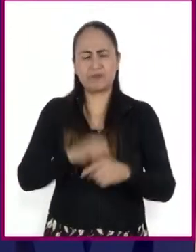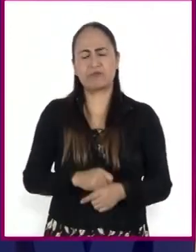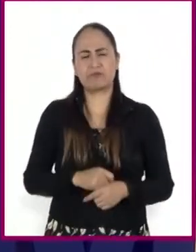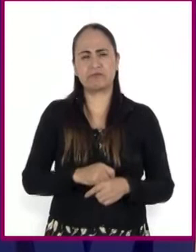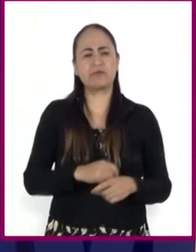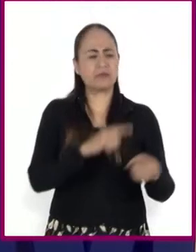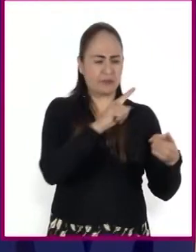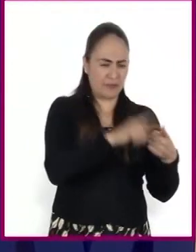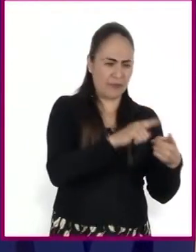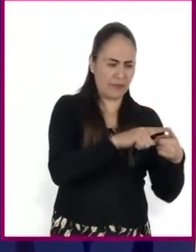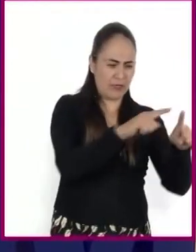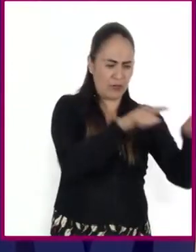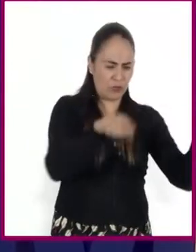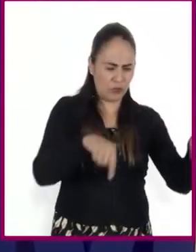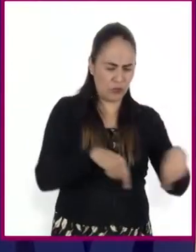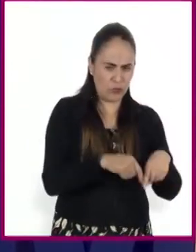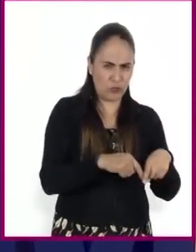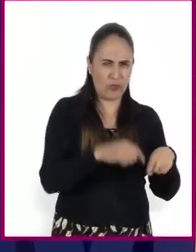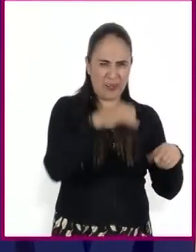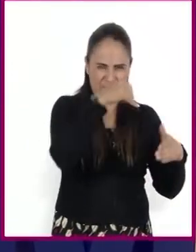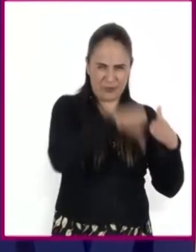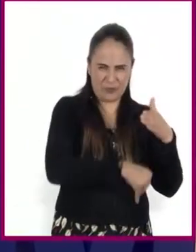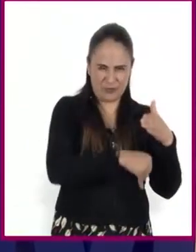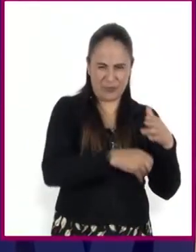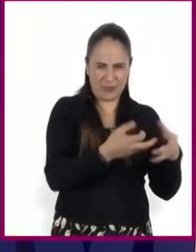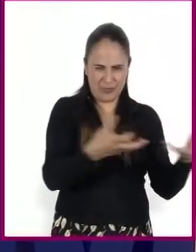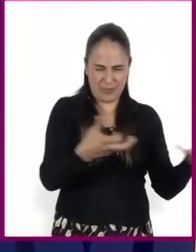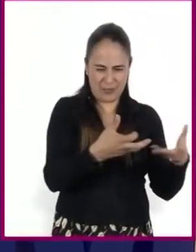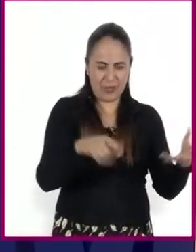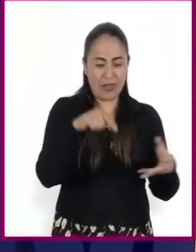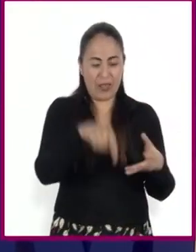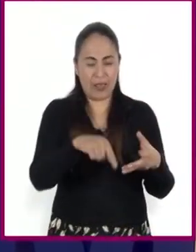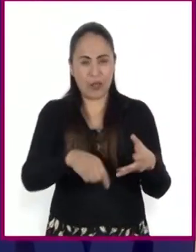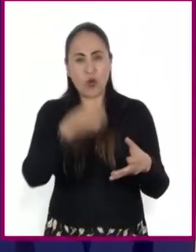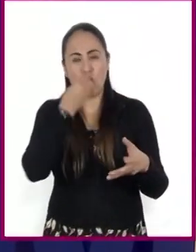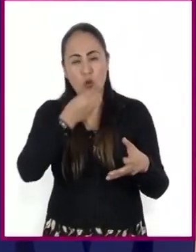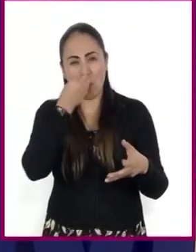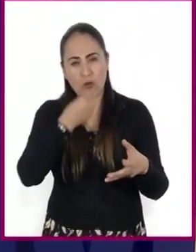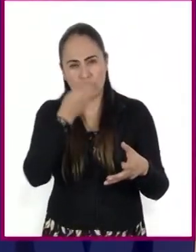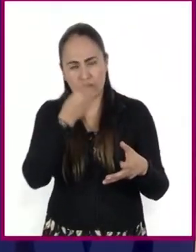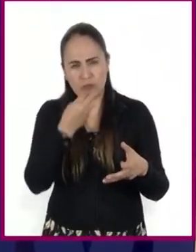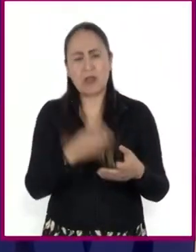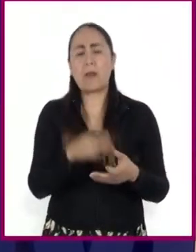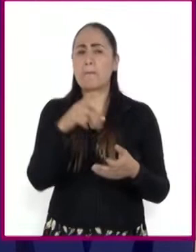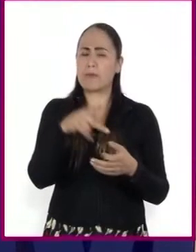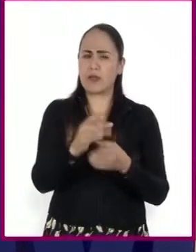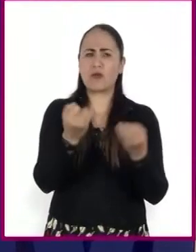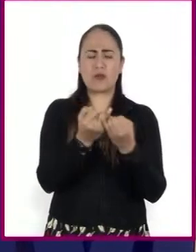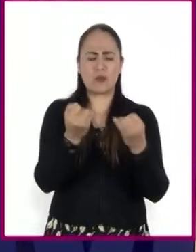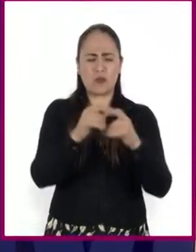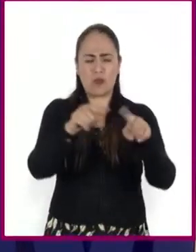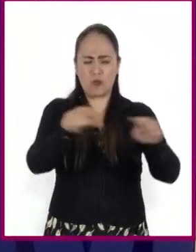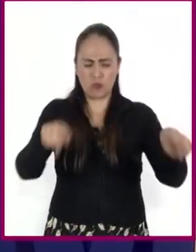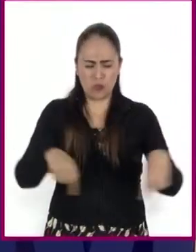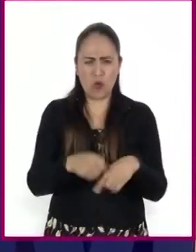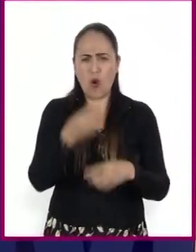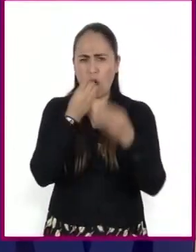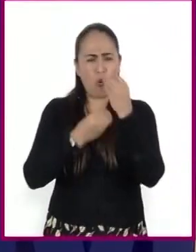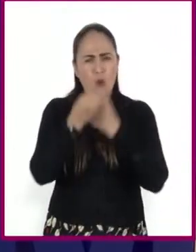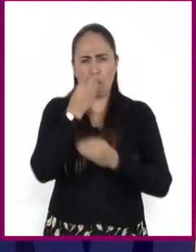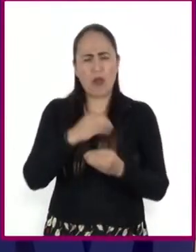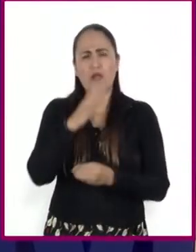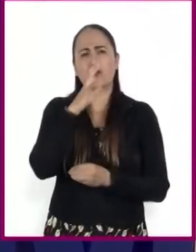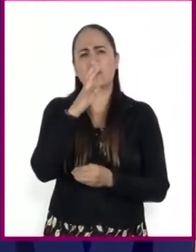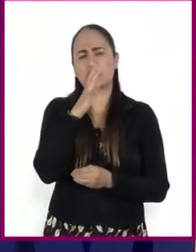Comestible ya forma parte de la diferencia específica, pues en un huerto puede haber plantas no comestibles que crecen por